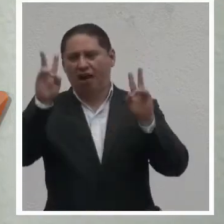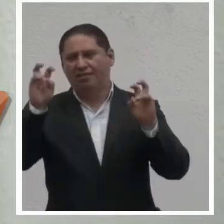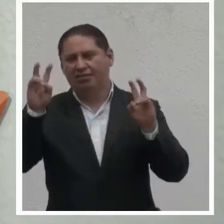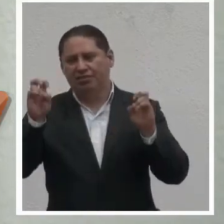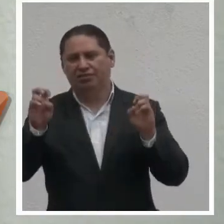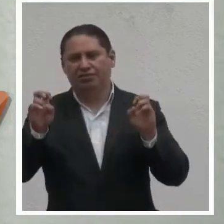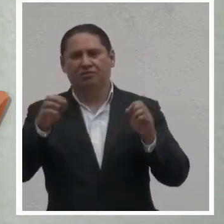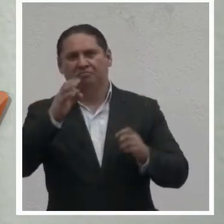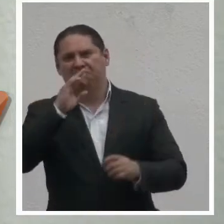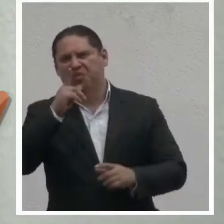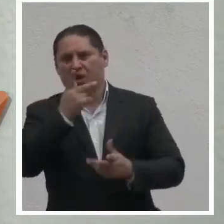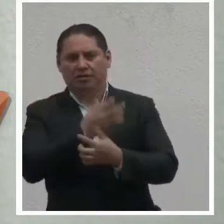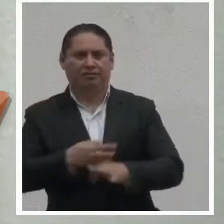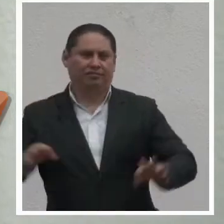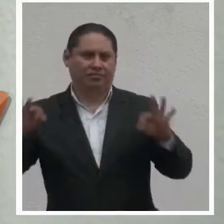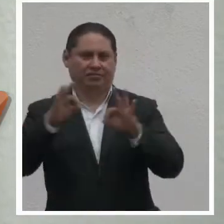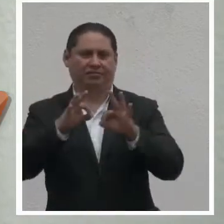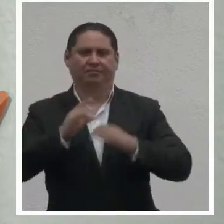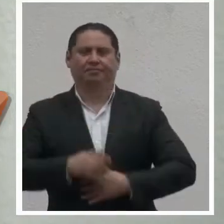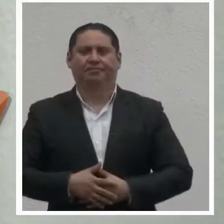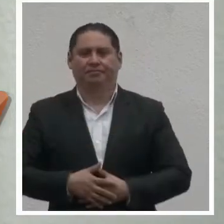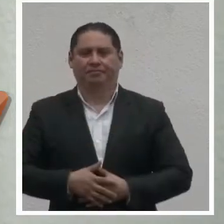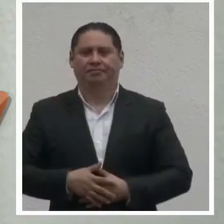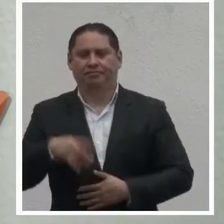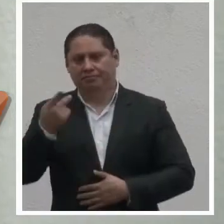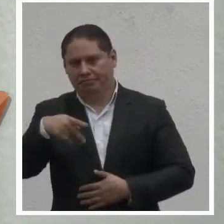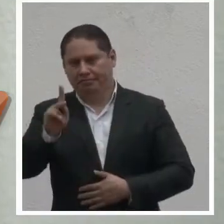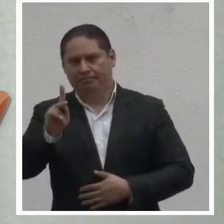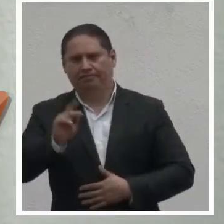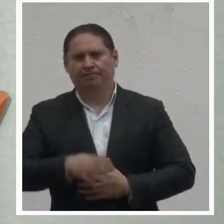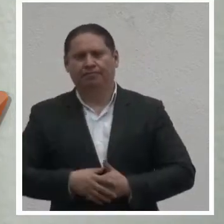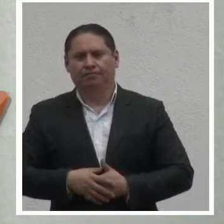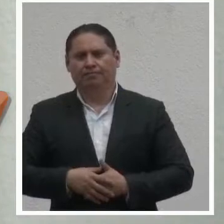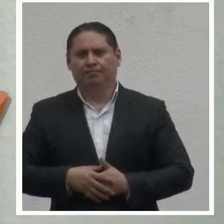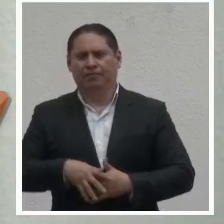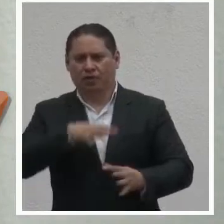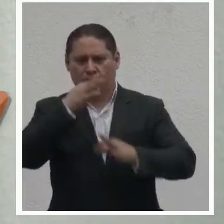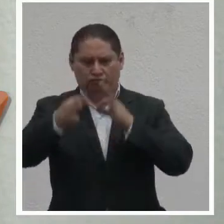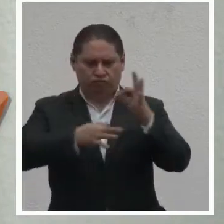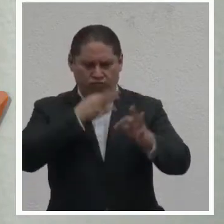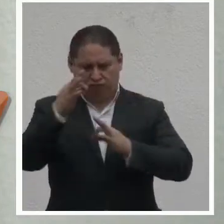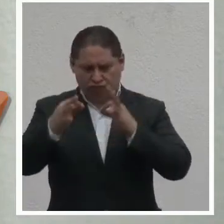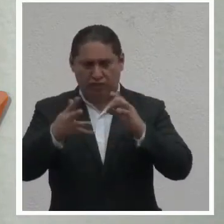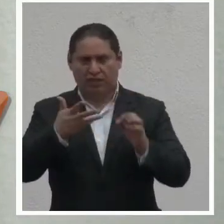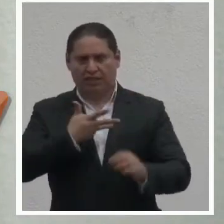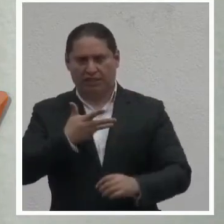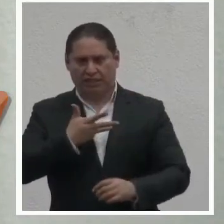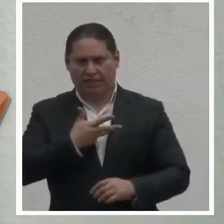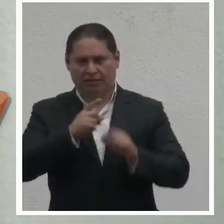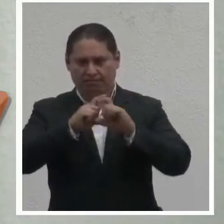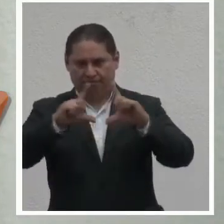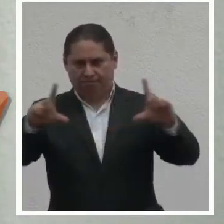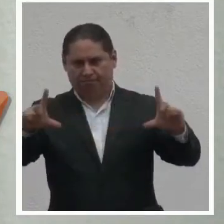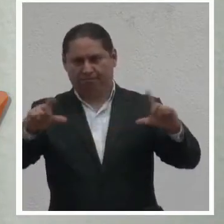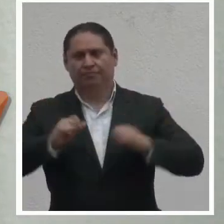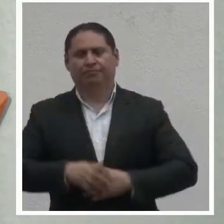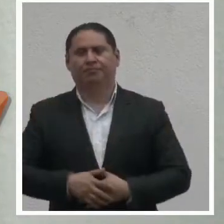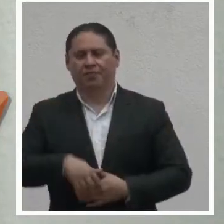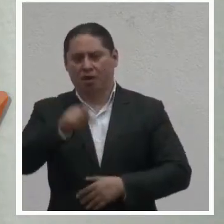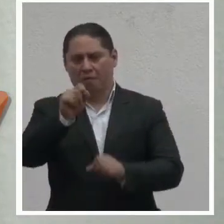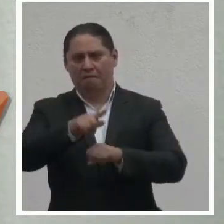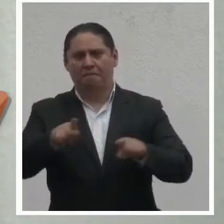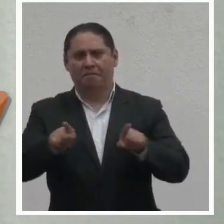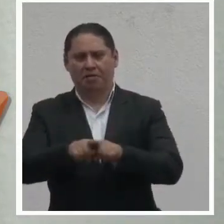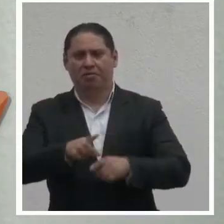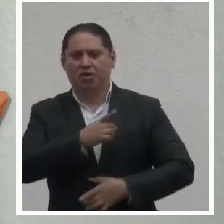importantes. Sin embargo, estas declaraciones tienen un contexto y por eso mismo debemos